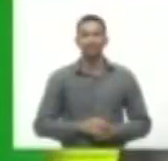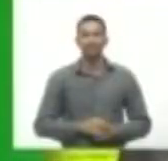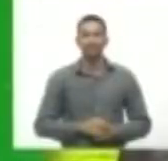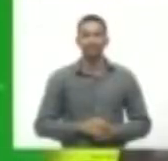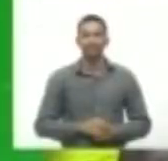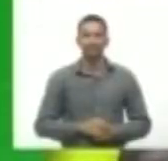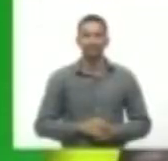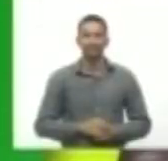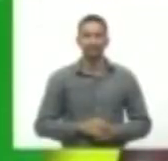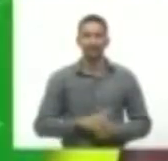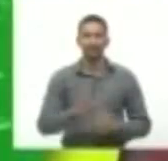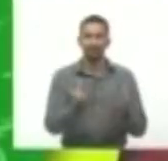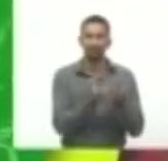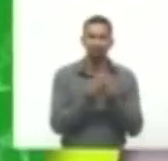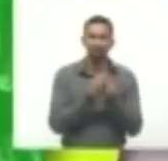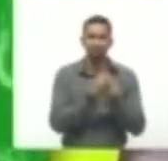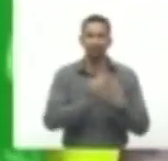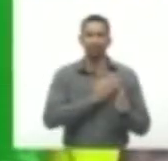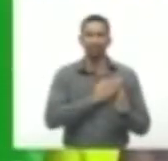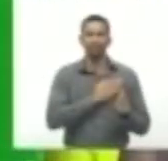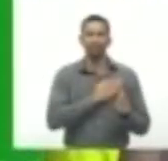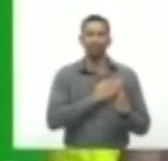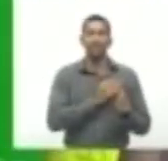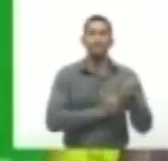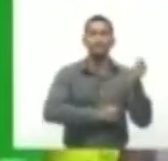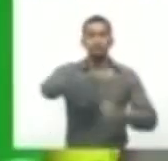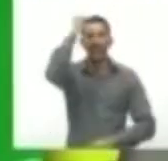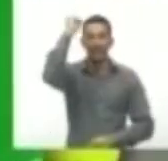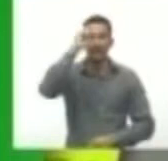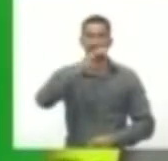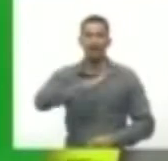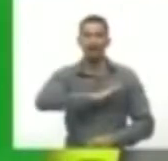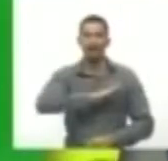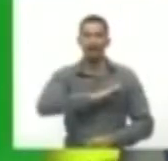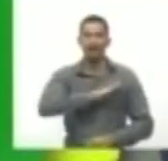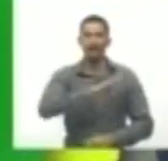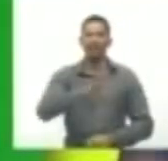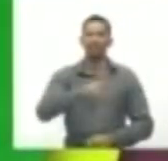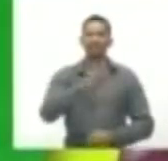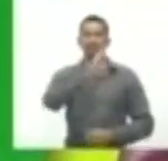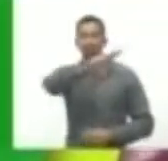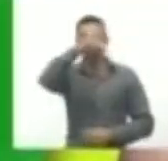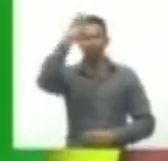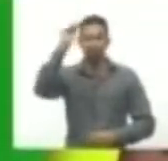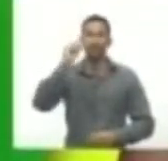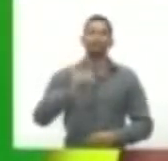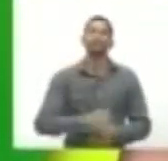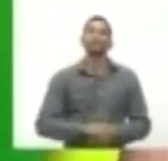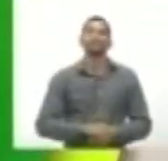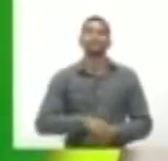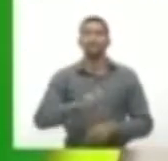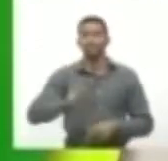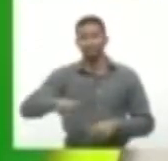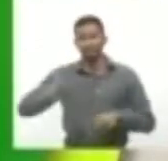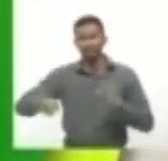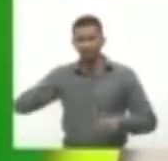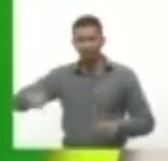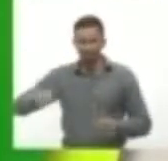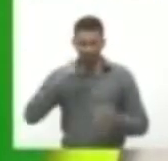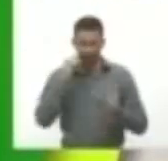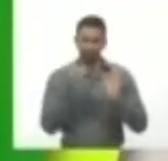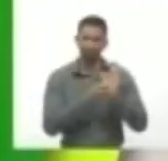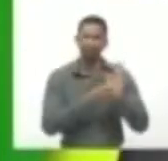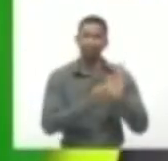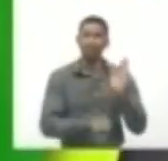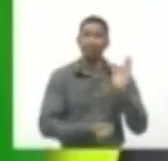Centro Democrático gana su primera alcaldía en la costa. Según abogados, Código de Policía violaría la Constitución por